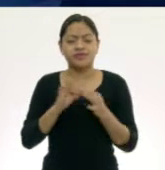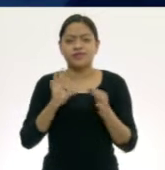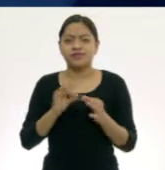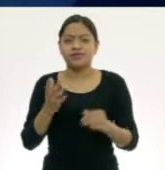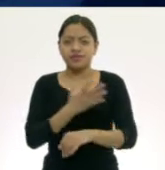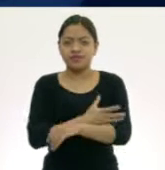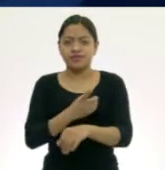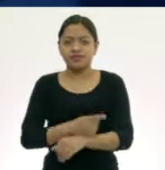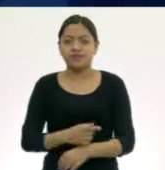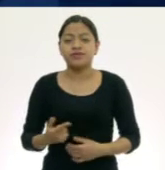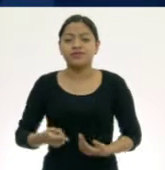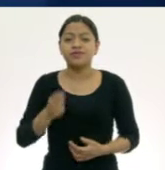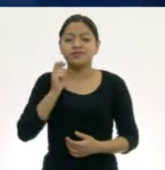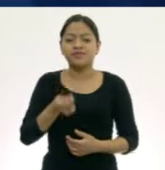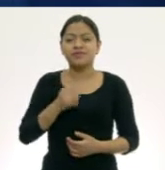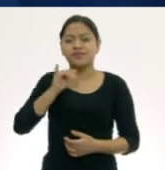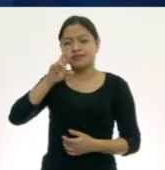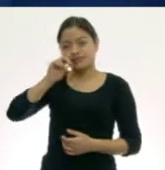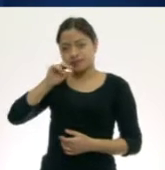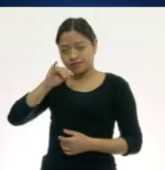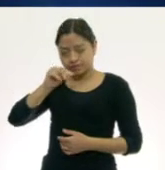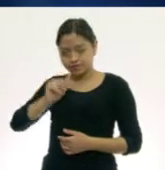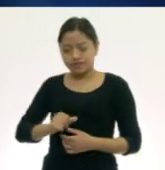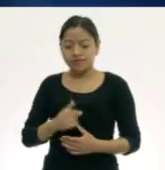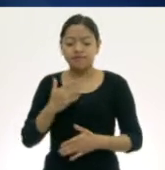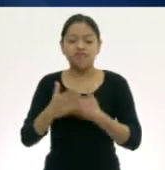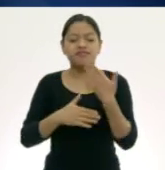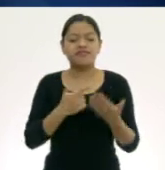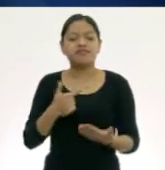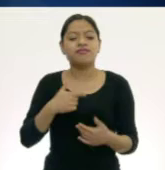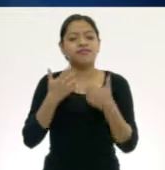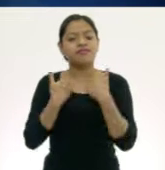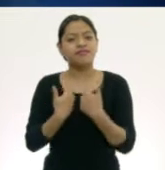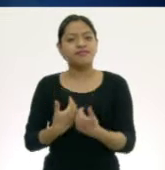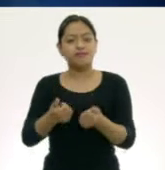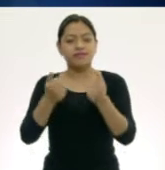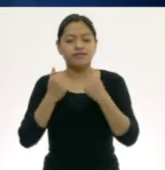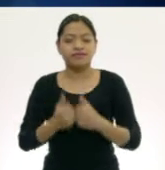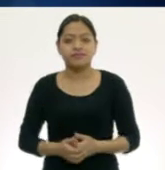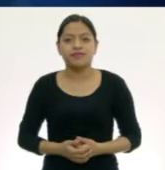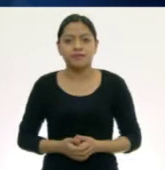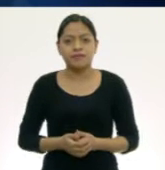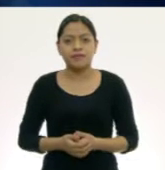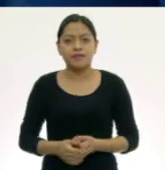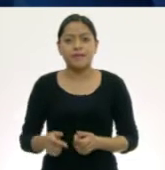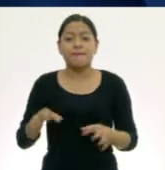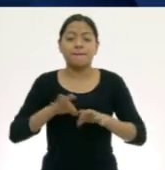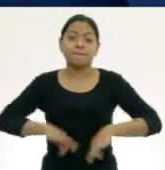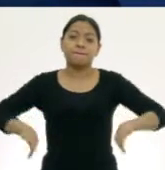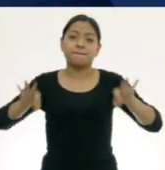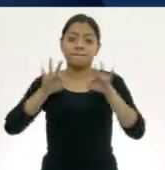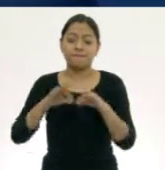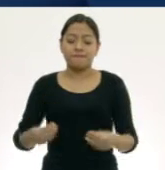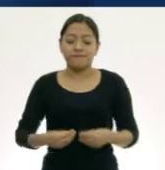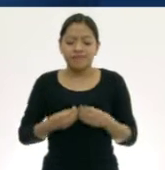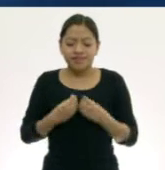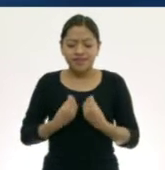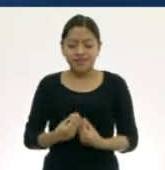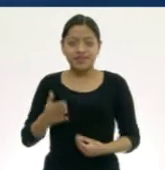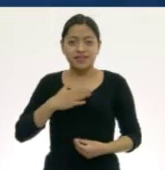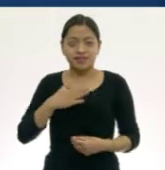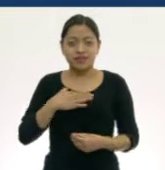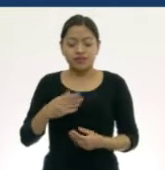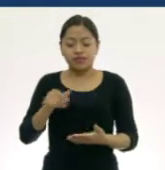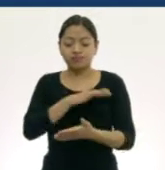contacto con la idea de la ironía, que después encontré formulada en Kierkegaard y que es tan importante en mi vida y obra,